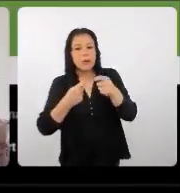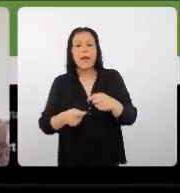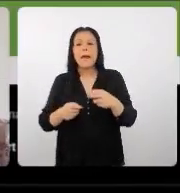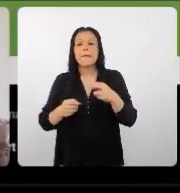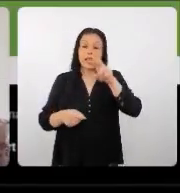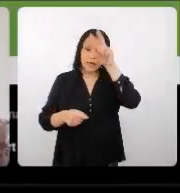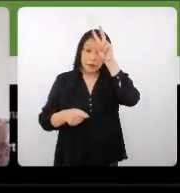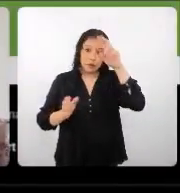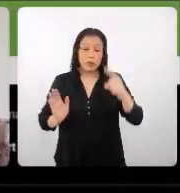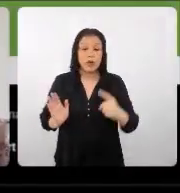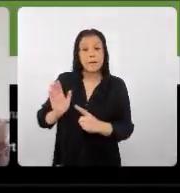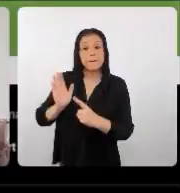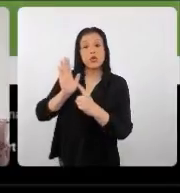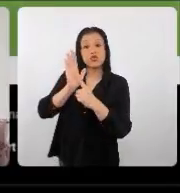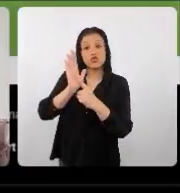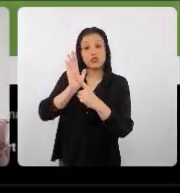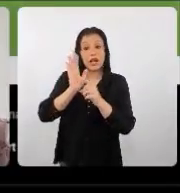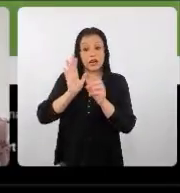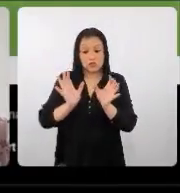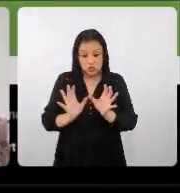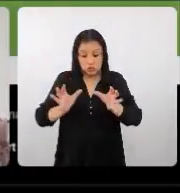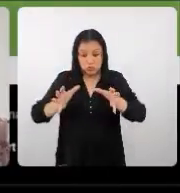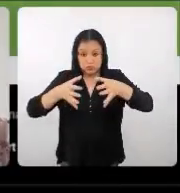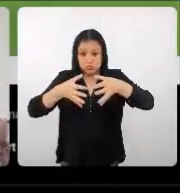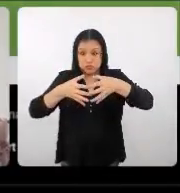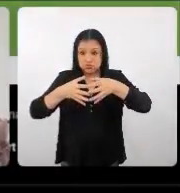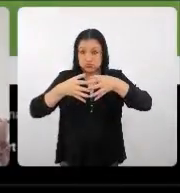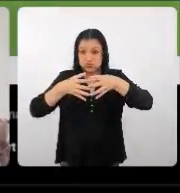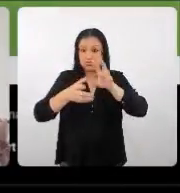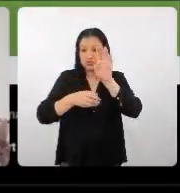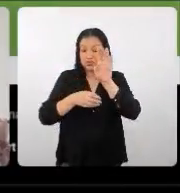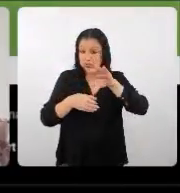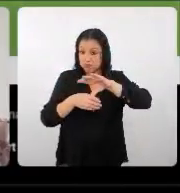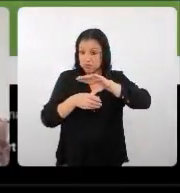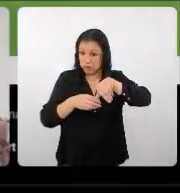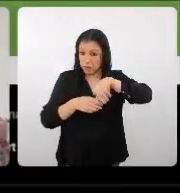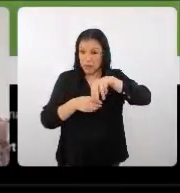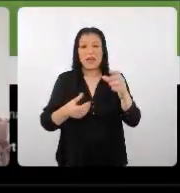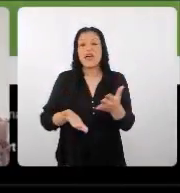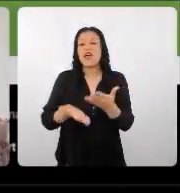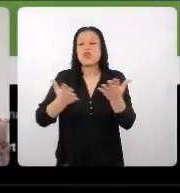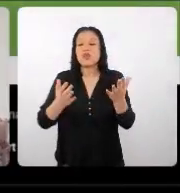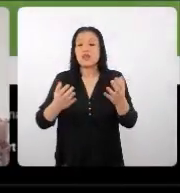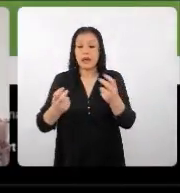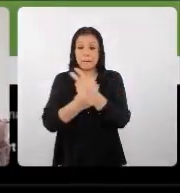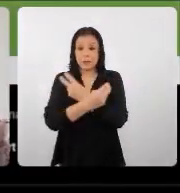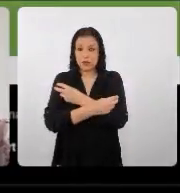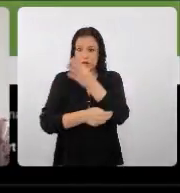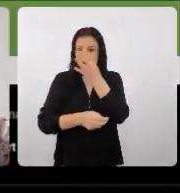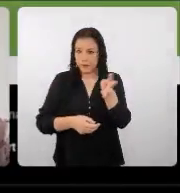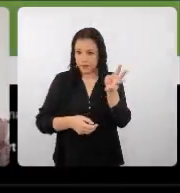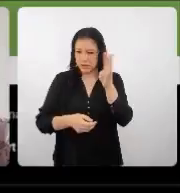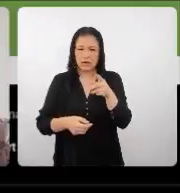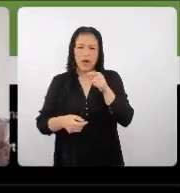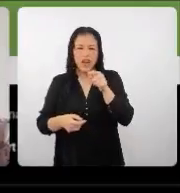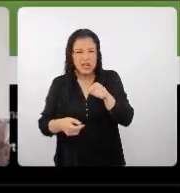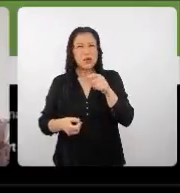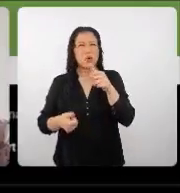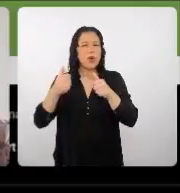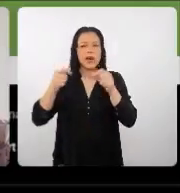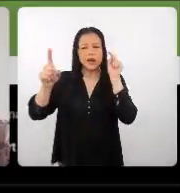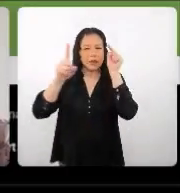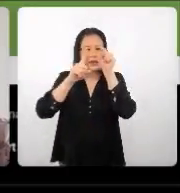sus piezas arqueológicas en el Museo Británico. Esto fue más o menos con la